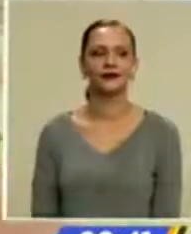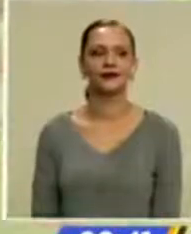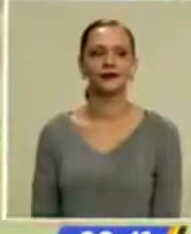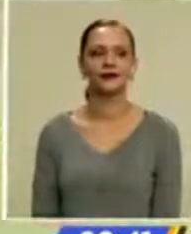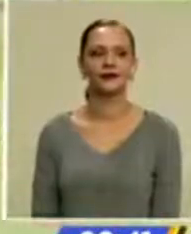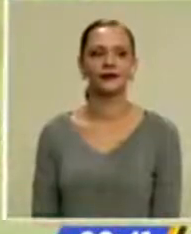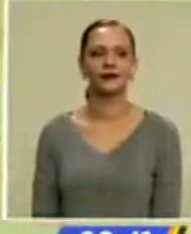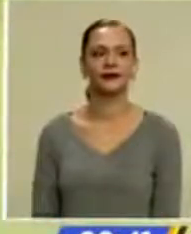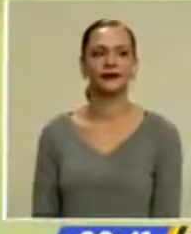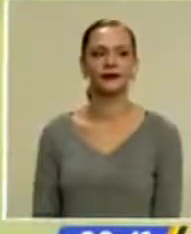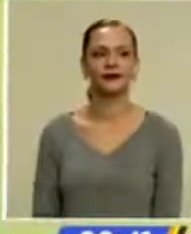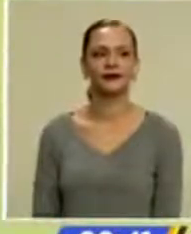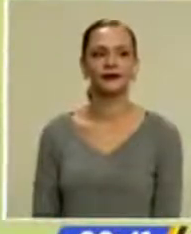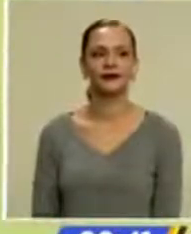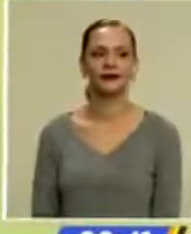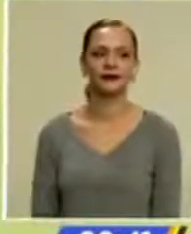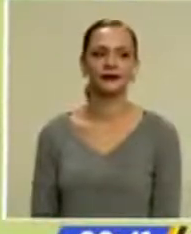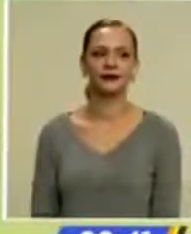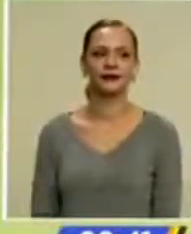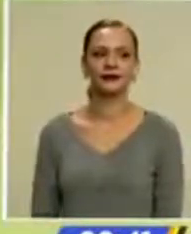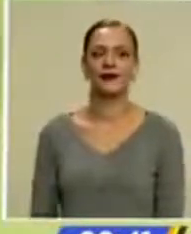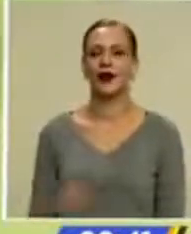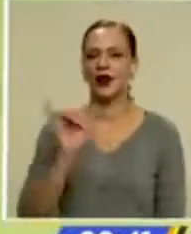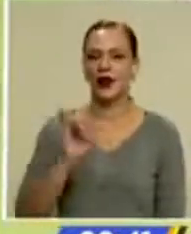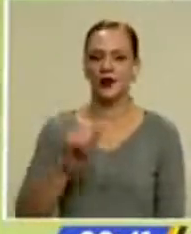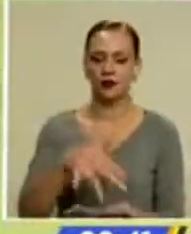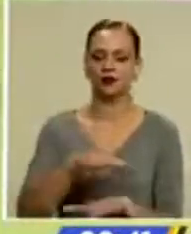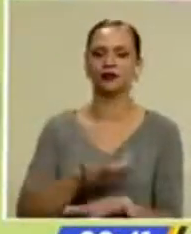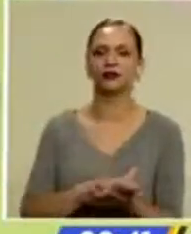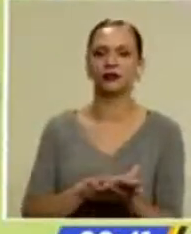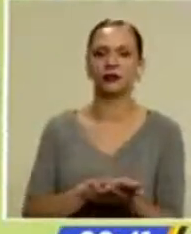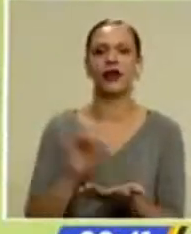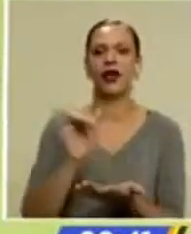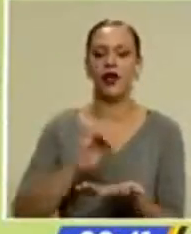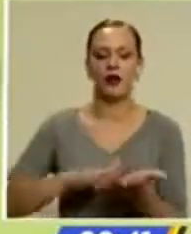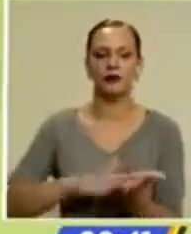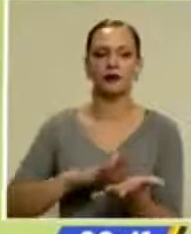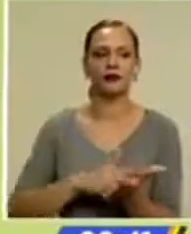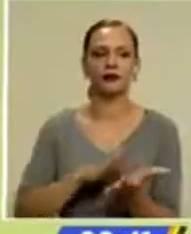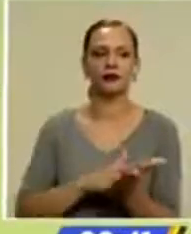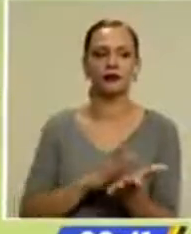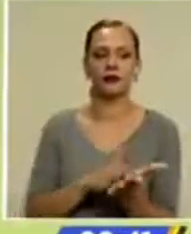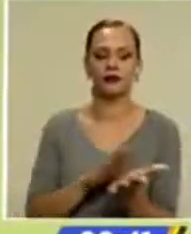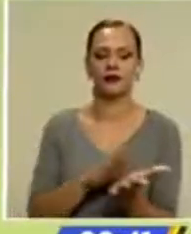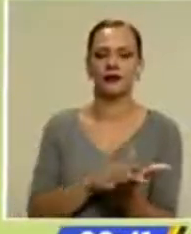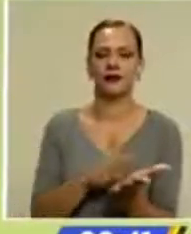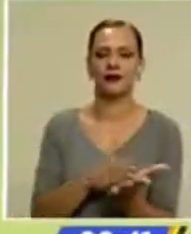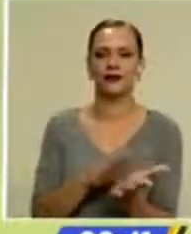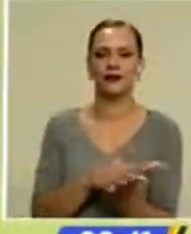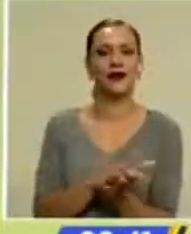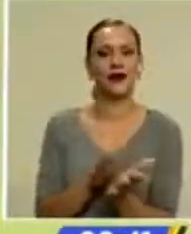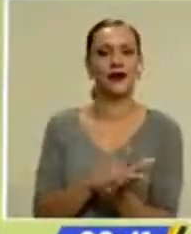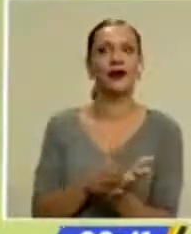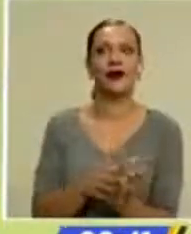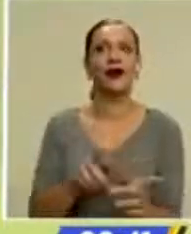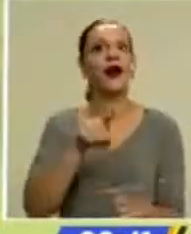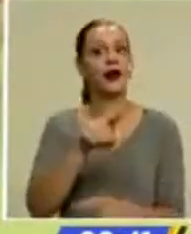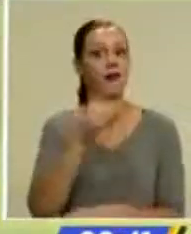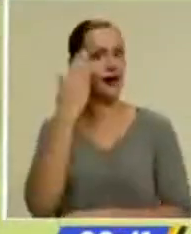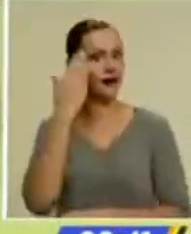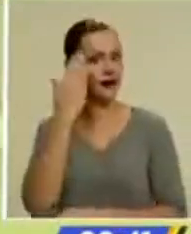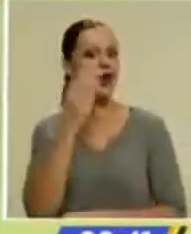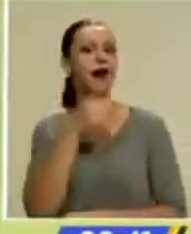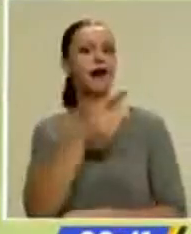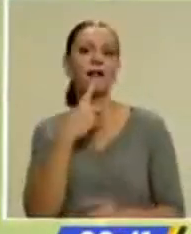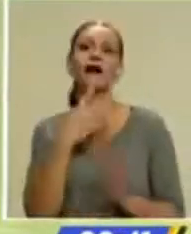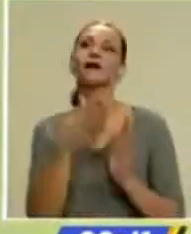importa. Ahí. Y acá. Y entonces vamos, porque empezamos a palmear. Sí sabe, ¡qué